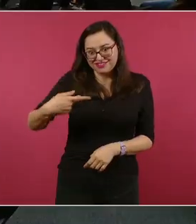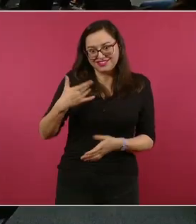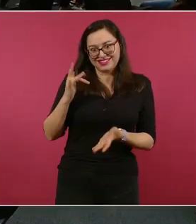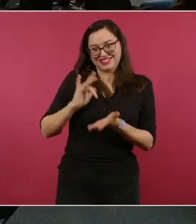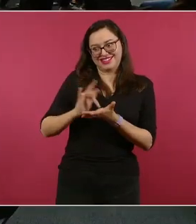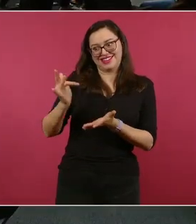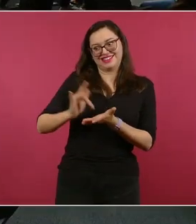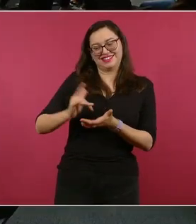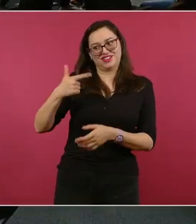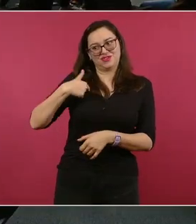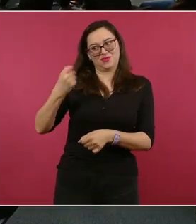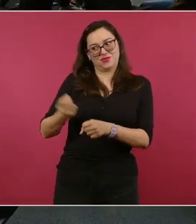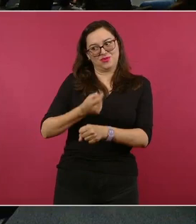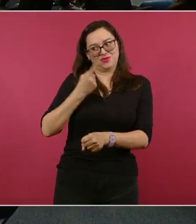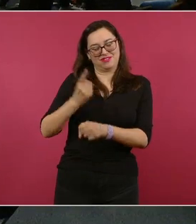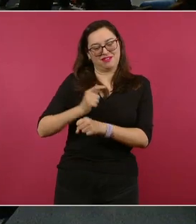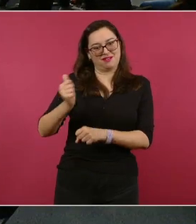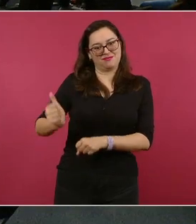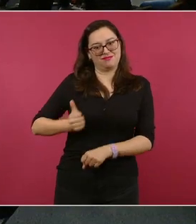presumiendo.